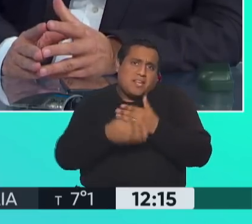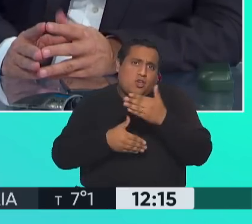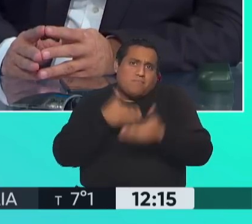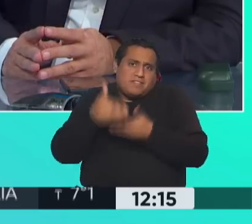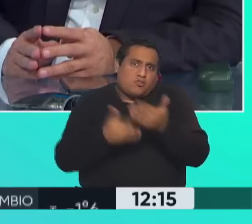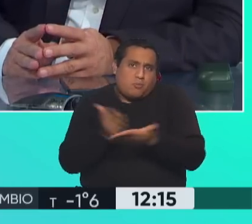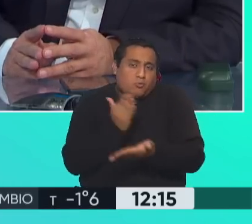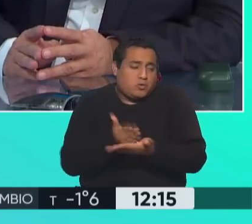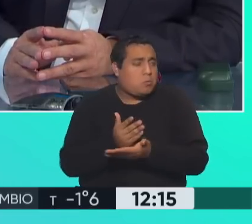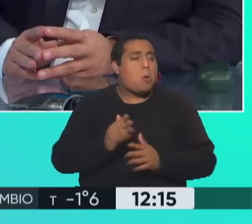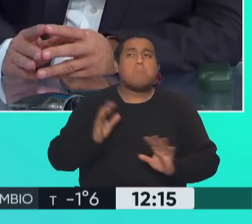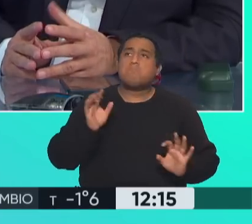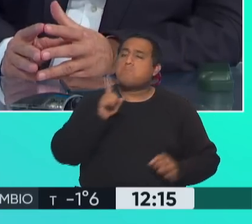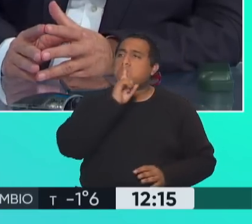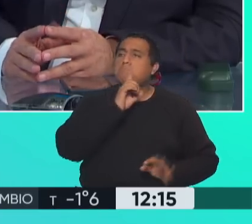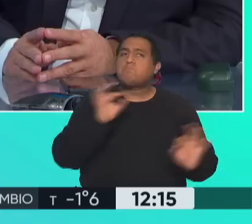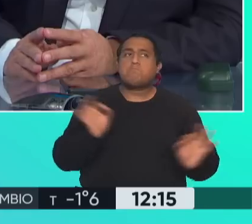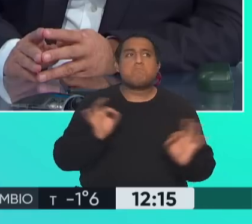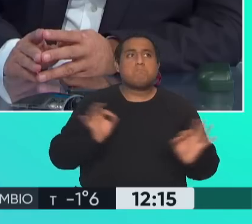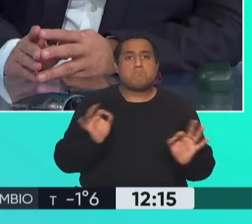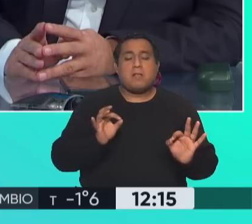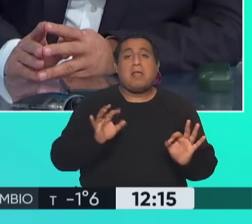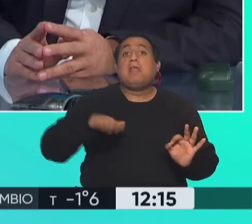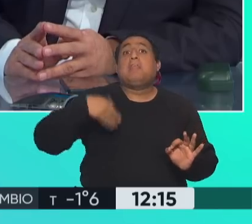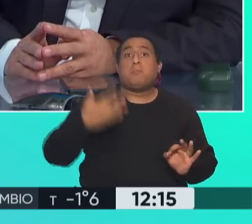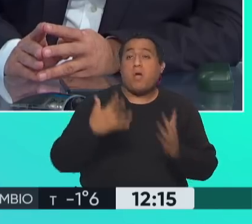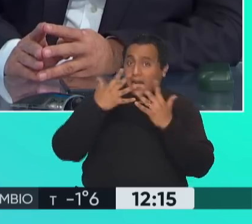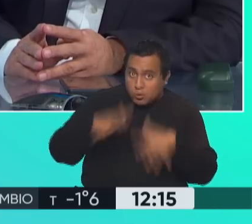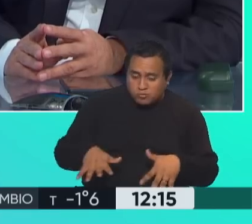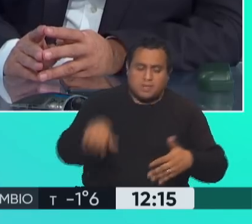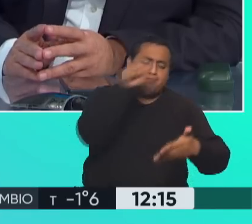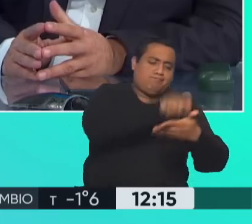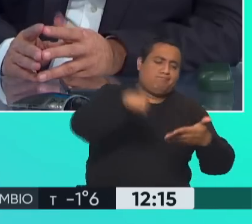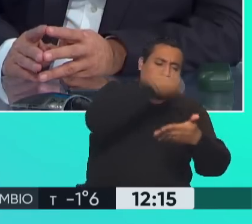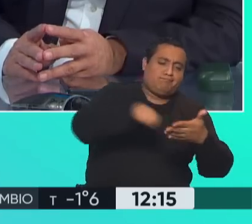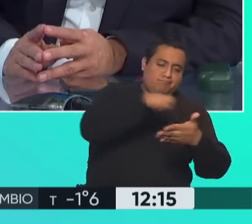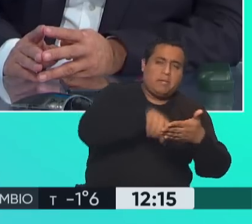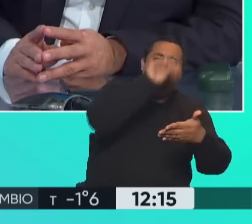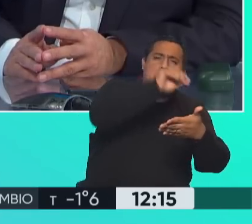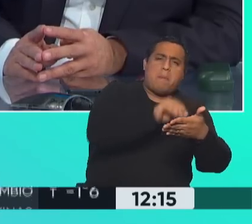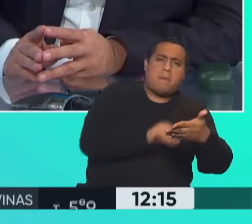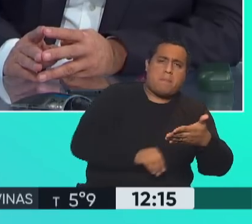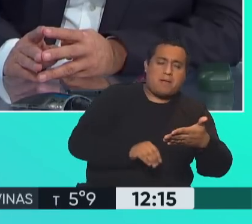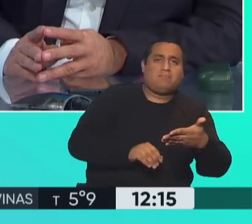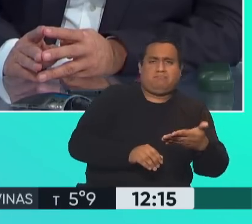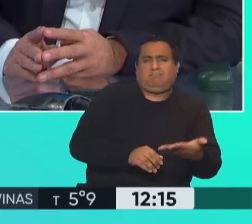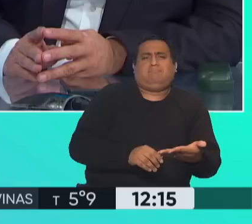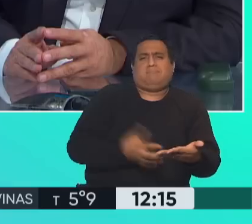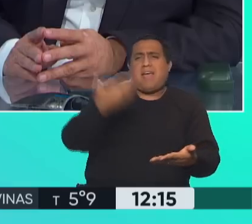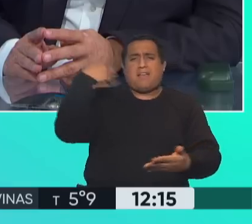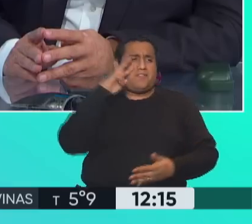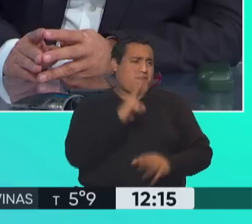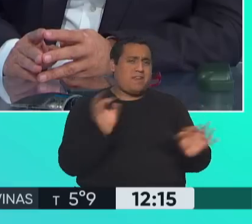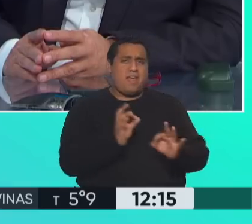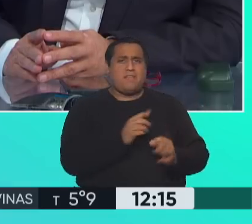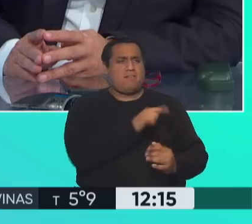Sí. y aparentemente todo esto que denuncian las 14 páginas de la carta no lo había visto. Digo, esto es un análisis mío. Sí. Y por otro lado,